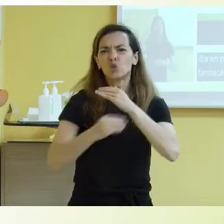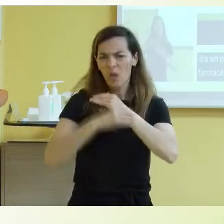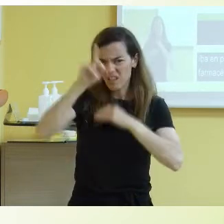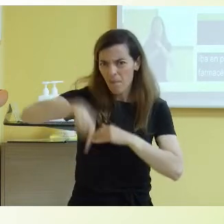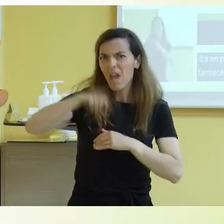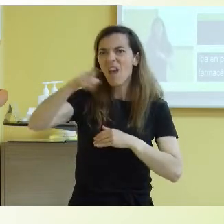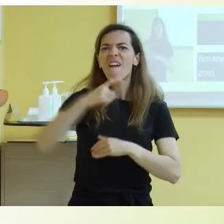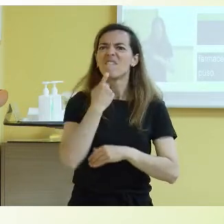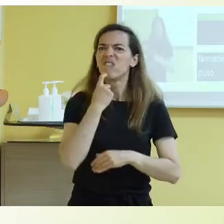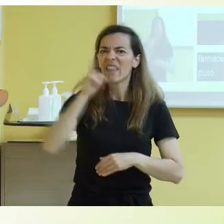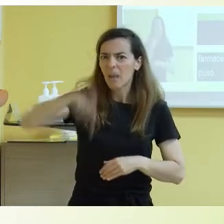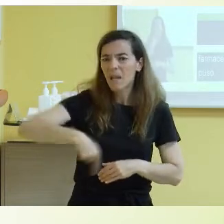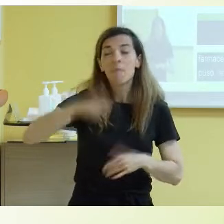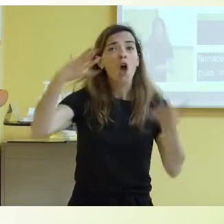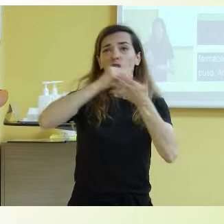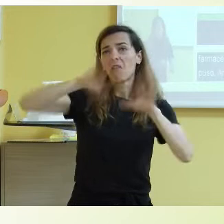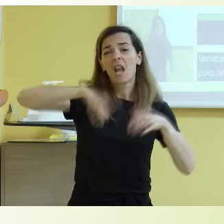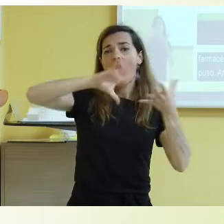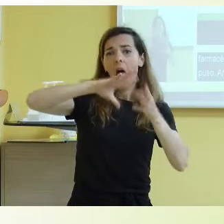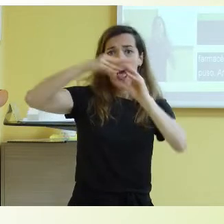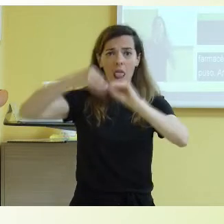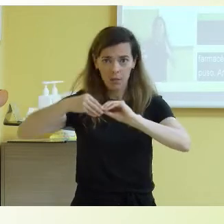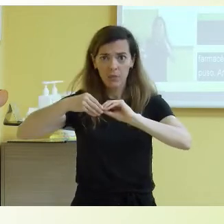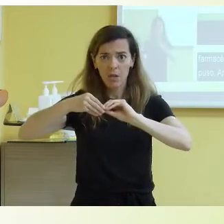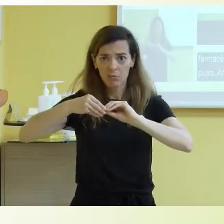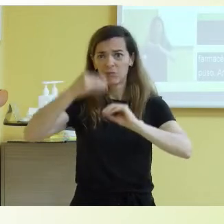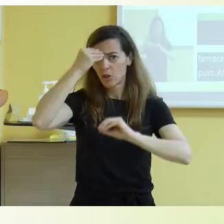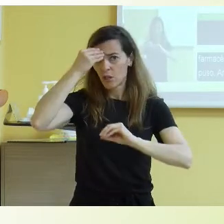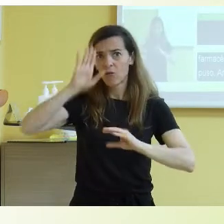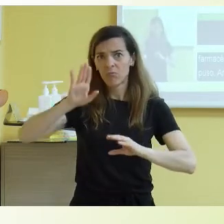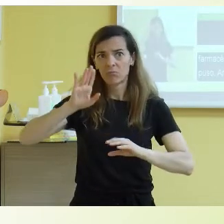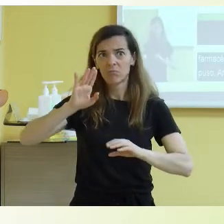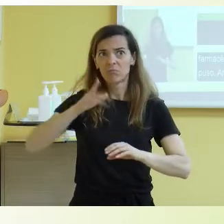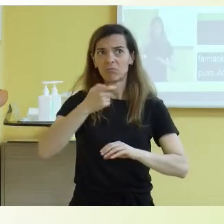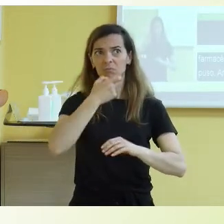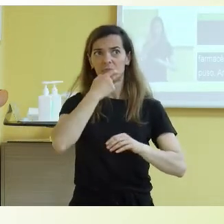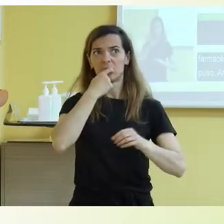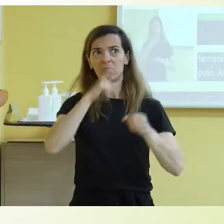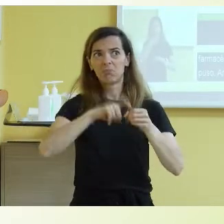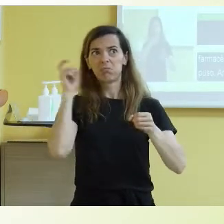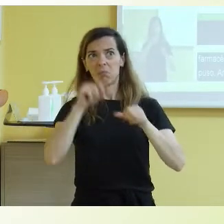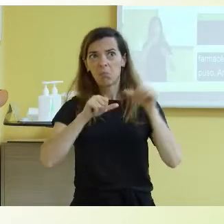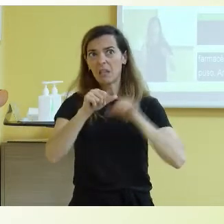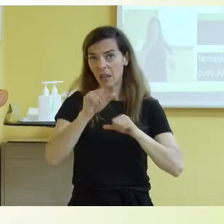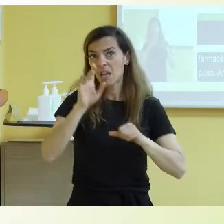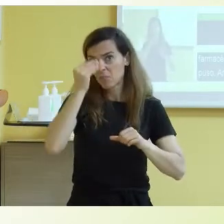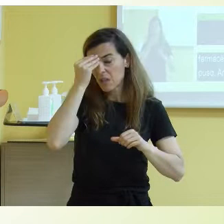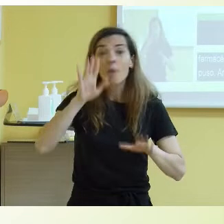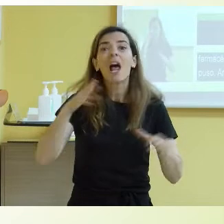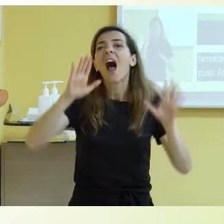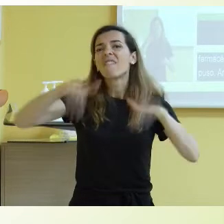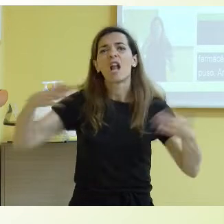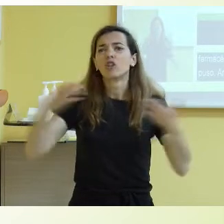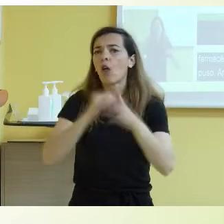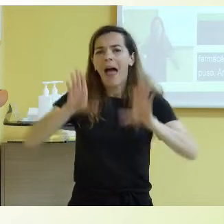los finlandeses, pero todos adoptaron, los del Brexit ahora me parece que se han salido otra vez, pero todos adoptaron 5 por 10.000 como